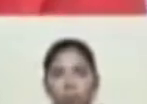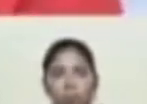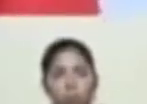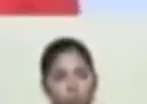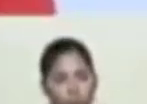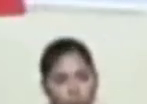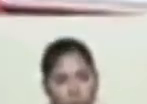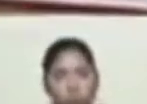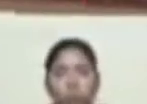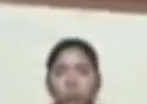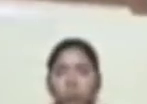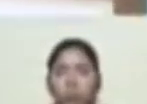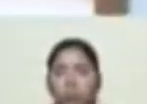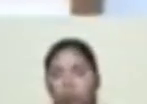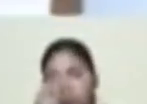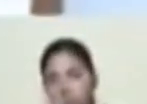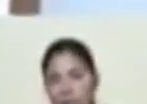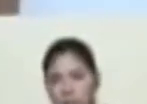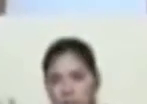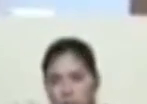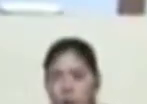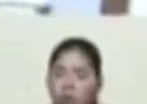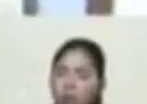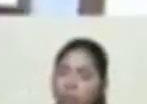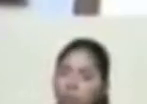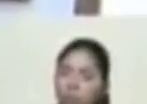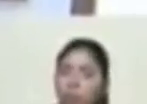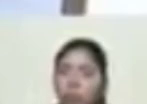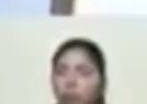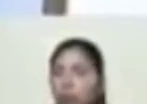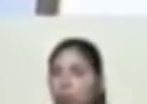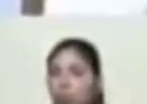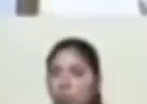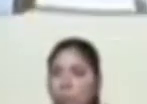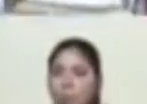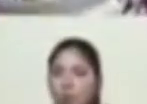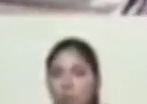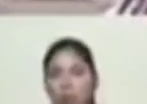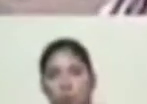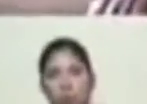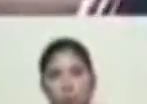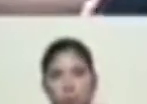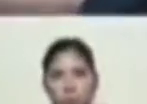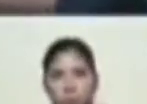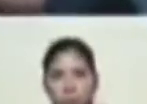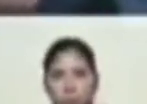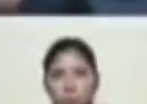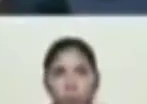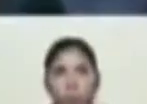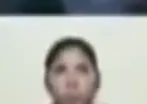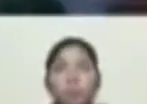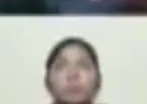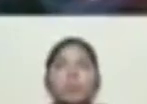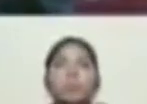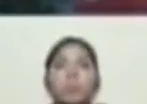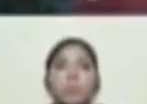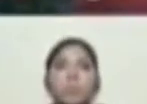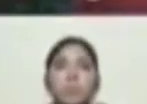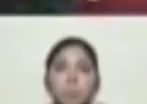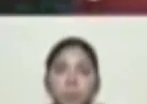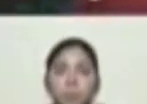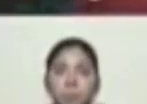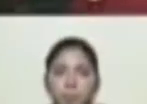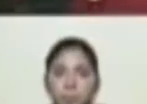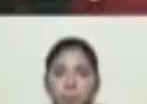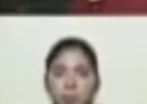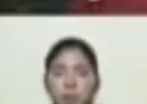del pueblo, ya que hay afirmaciones en las cuales se estaría asegurando de que el país caribeño sigue siendo víctima de todos estos maltratos y la poca eficacia medicinal que